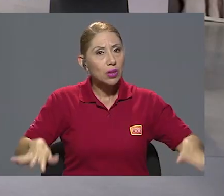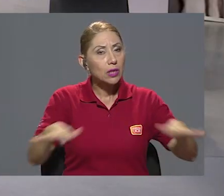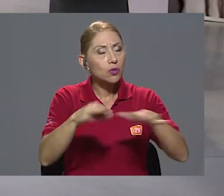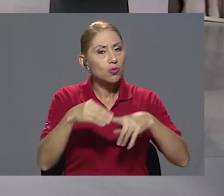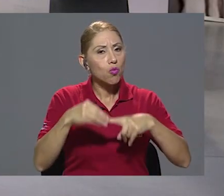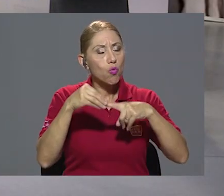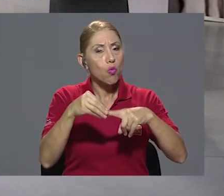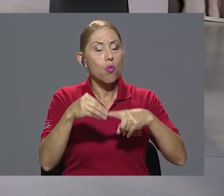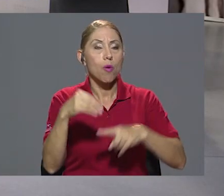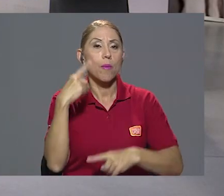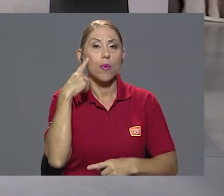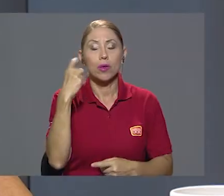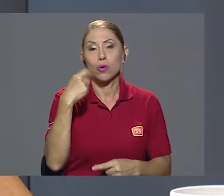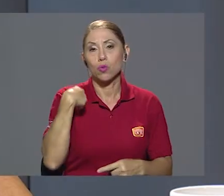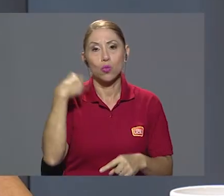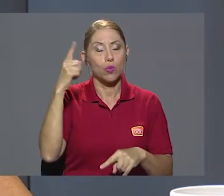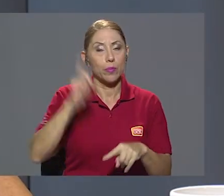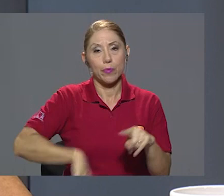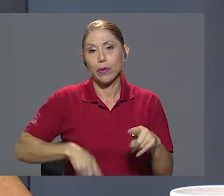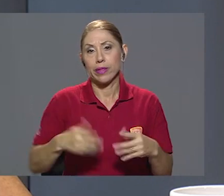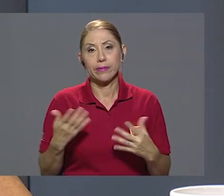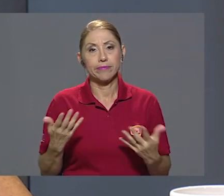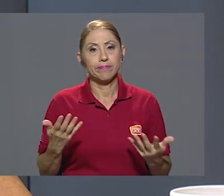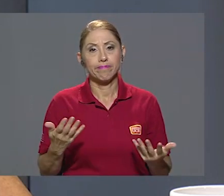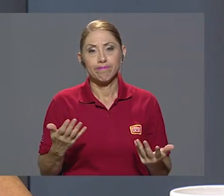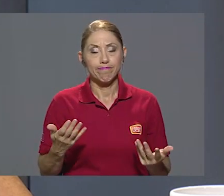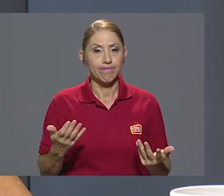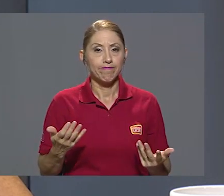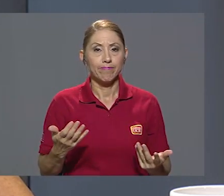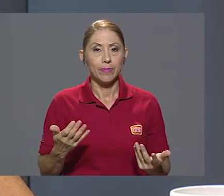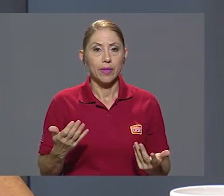son fundamentales, ¿verdad? Porque uno no puede